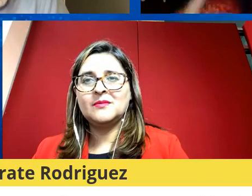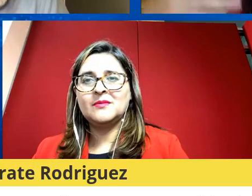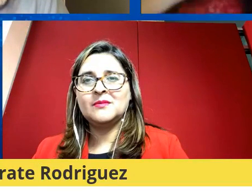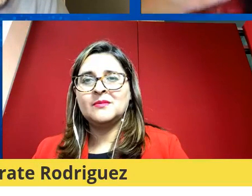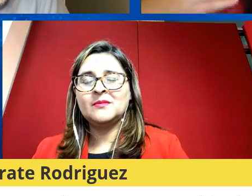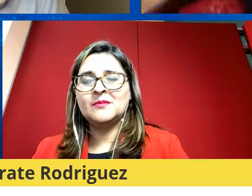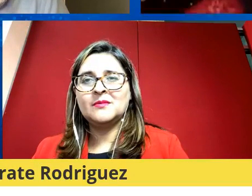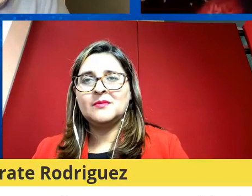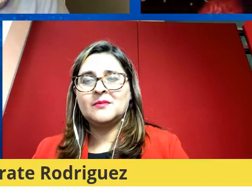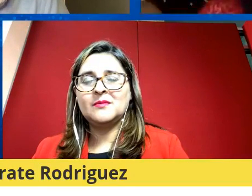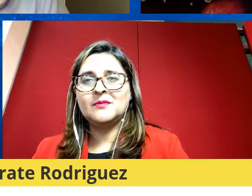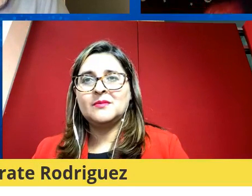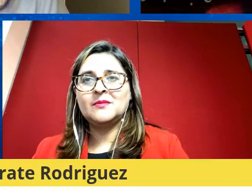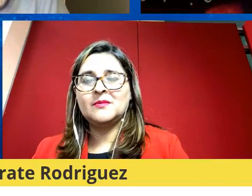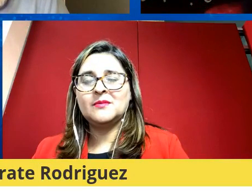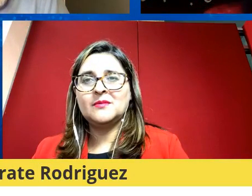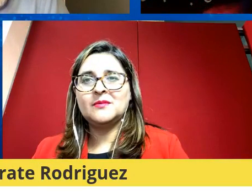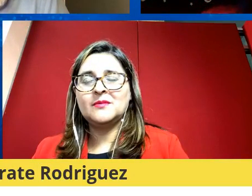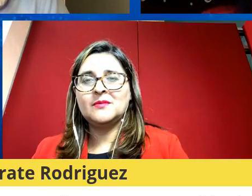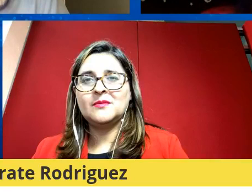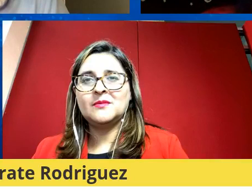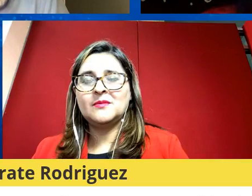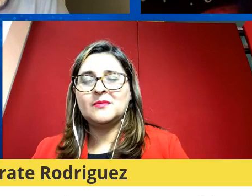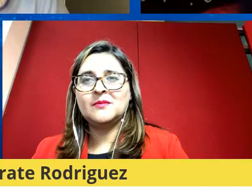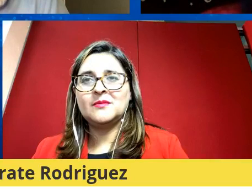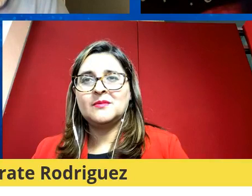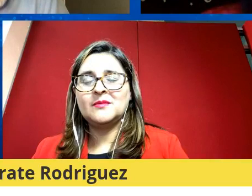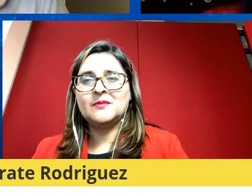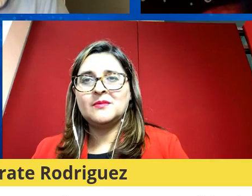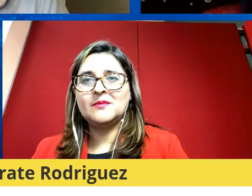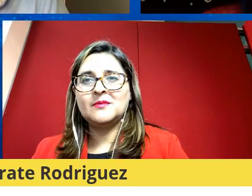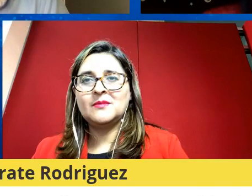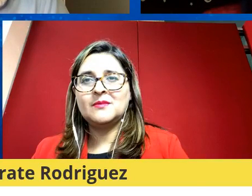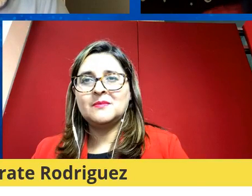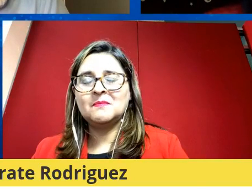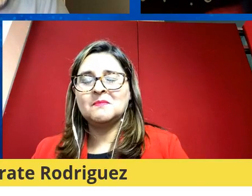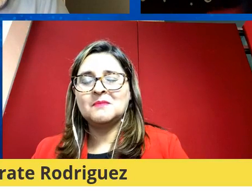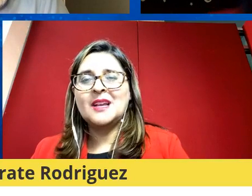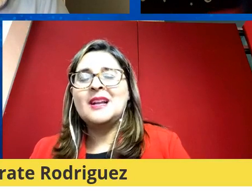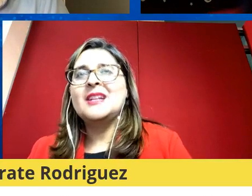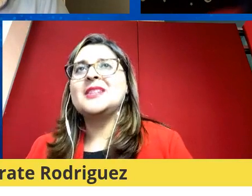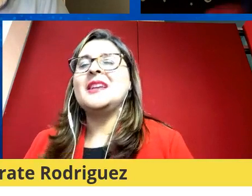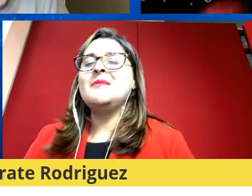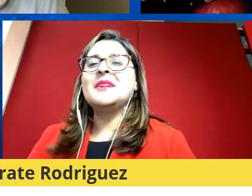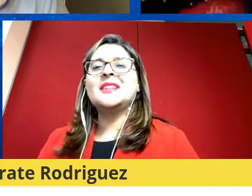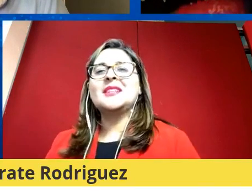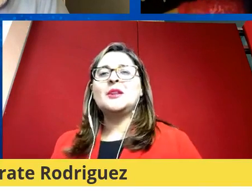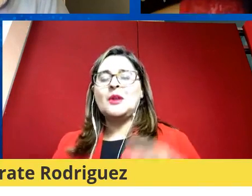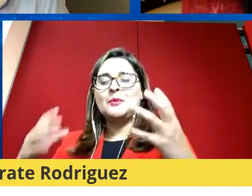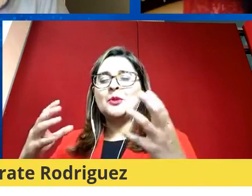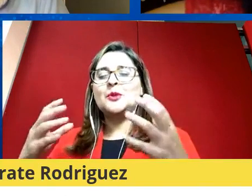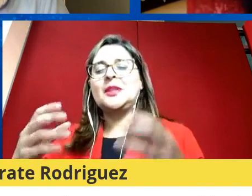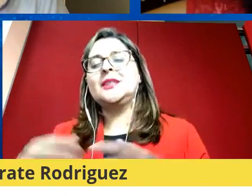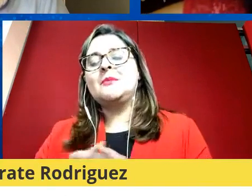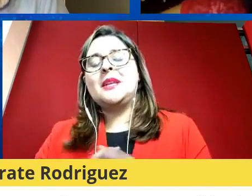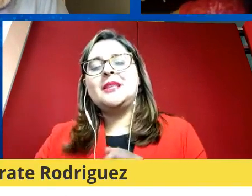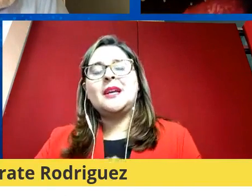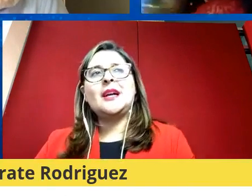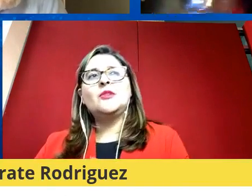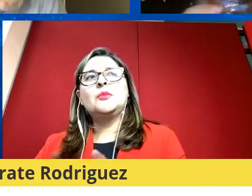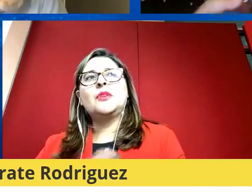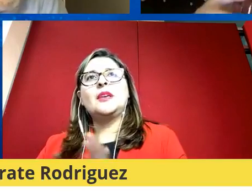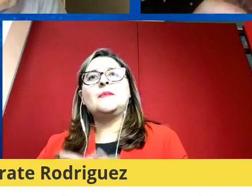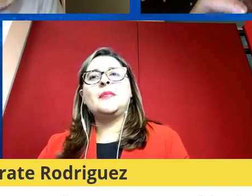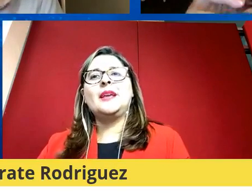y tratar de reflejarlo en el tipo de sociedades que construimos. Sí, es muy interesante el punto que ustedes también